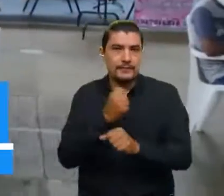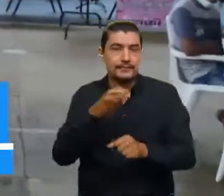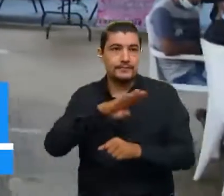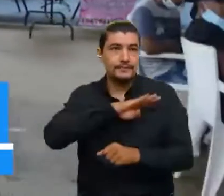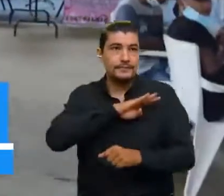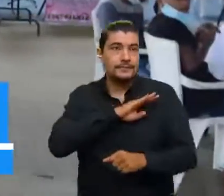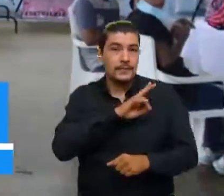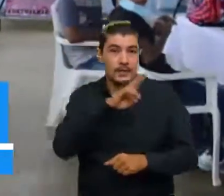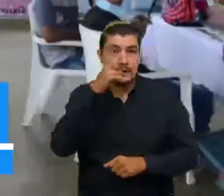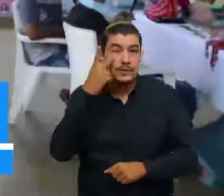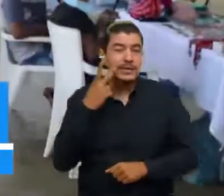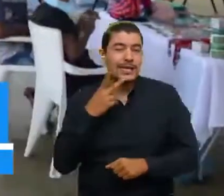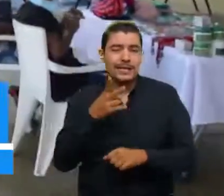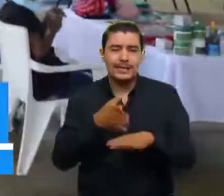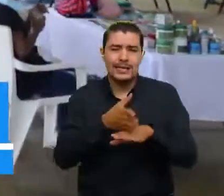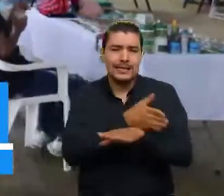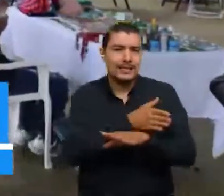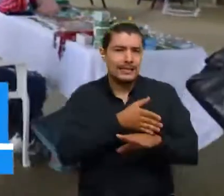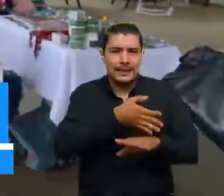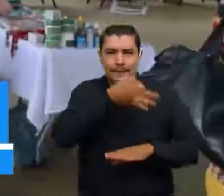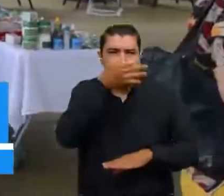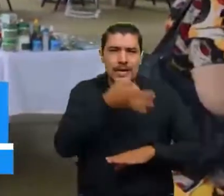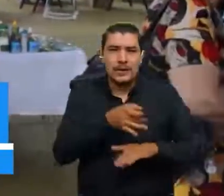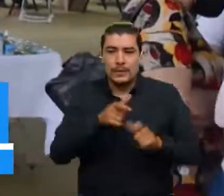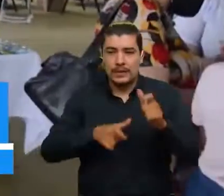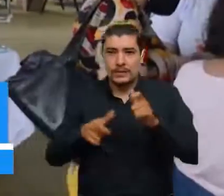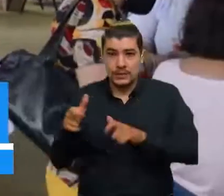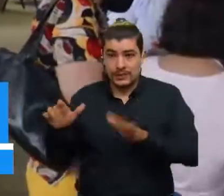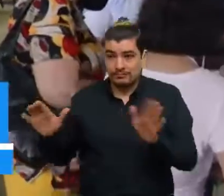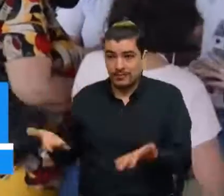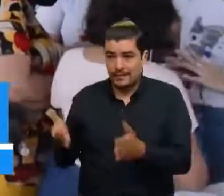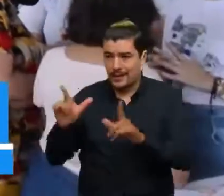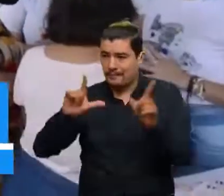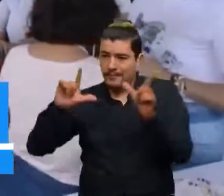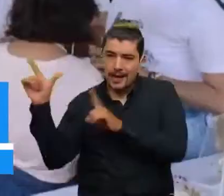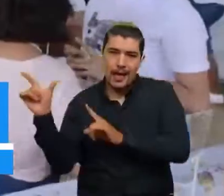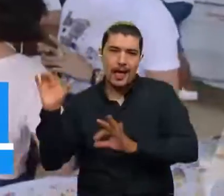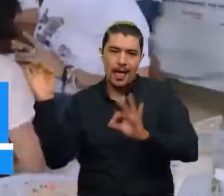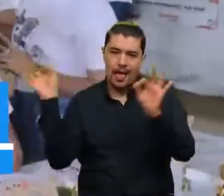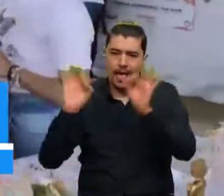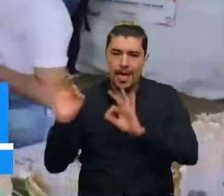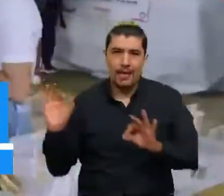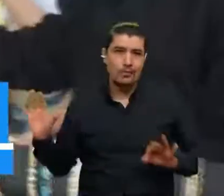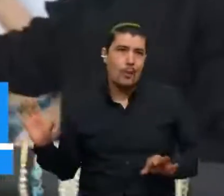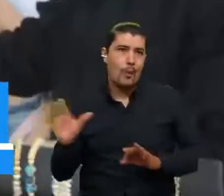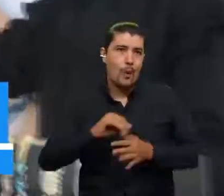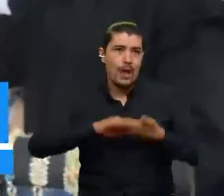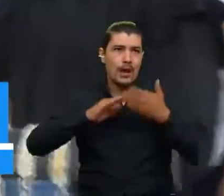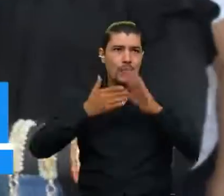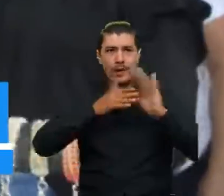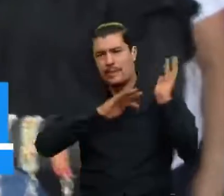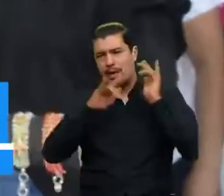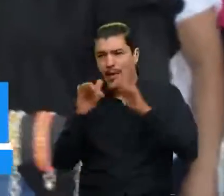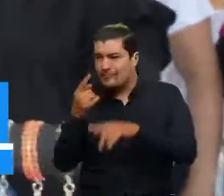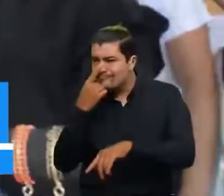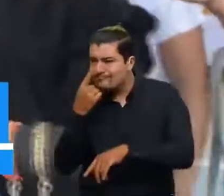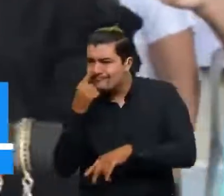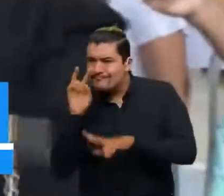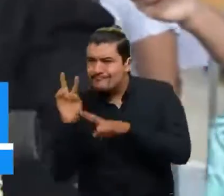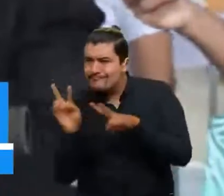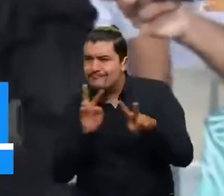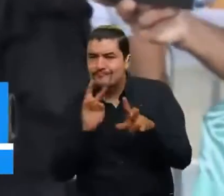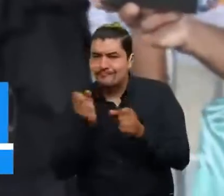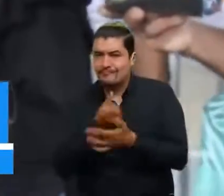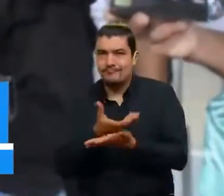Fueron dos días donde desde muy temprano los emprendedores tenían todo listo para atender a la comunidad y brindarles más que un